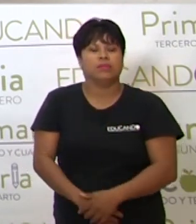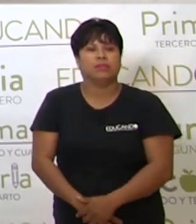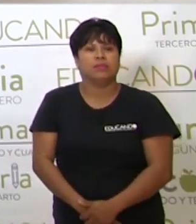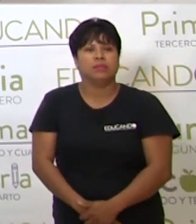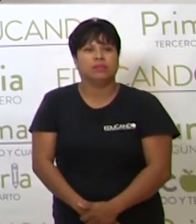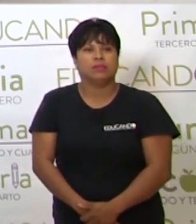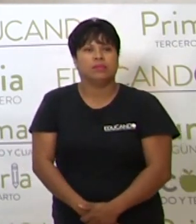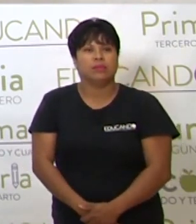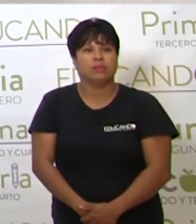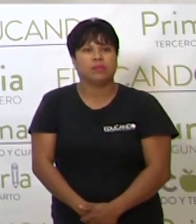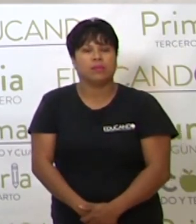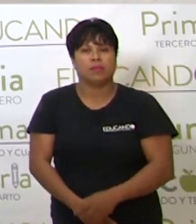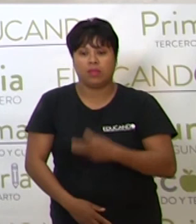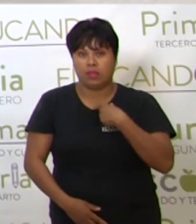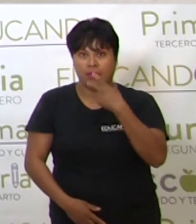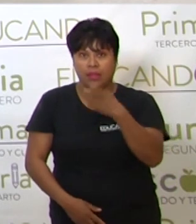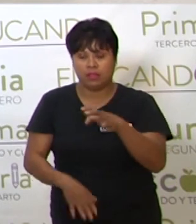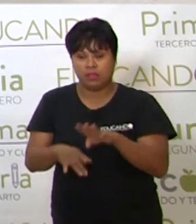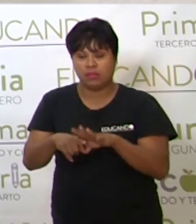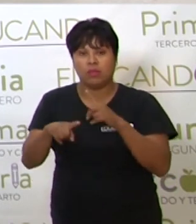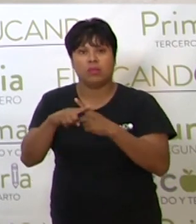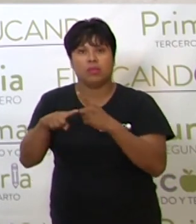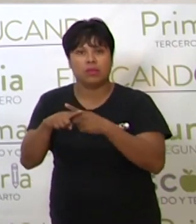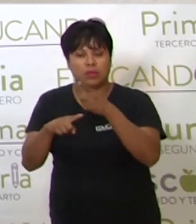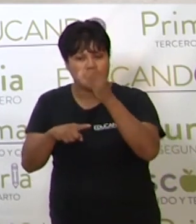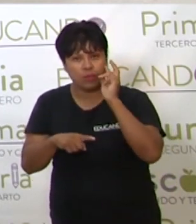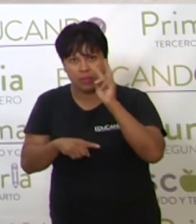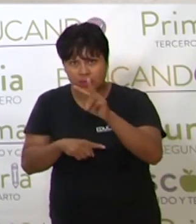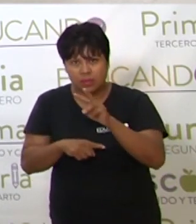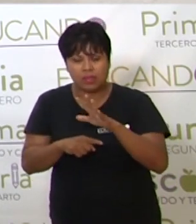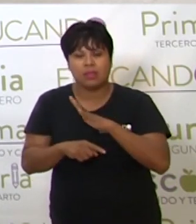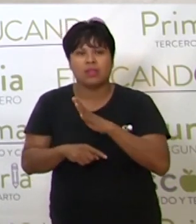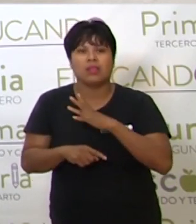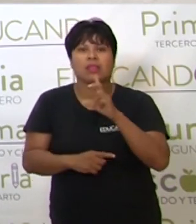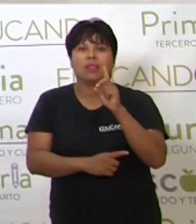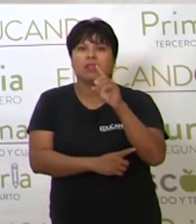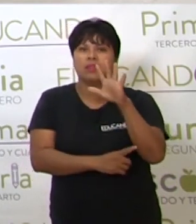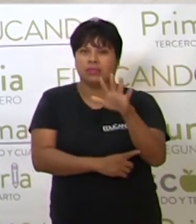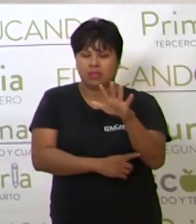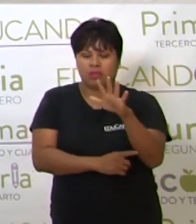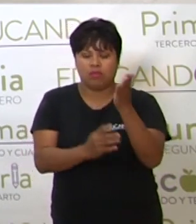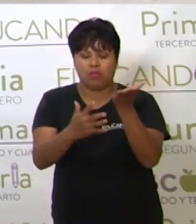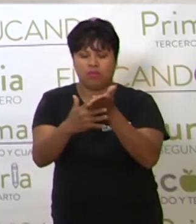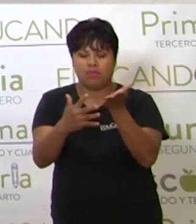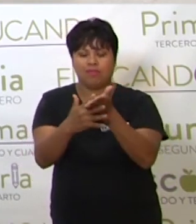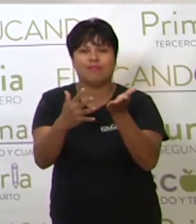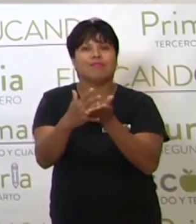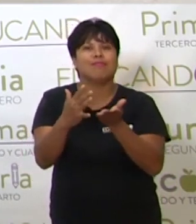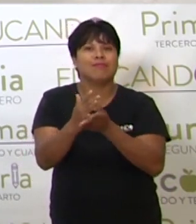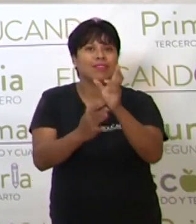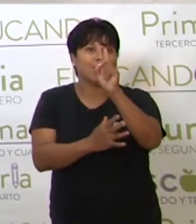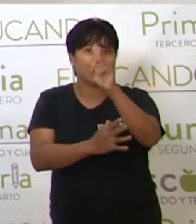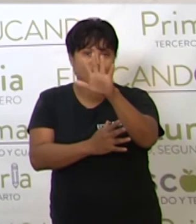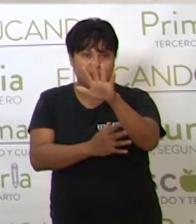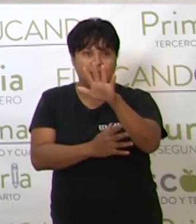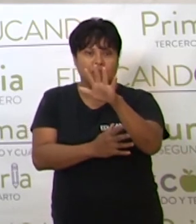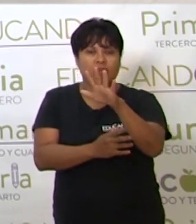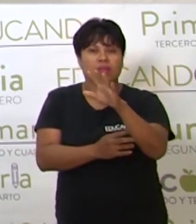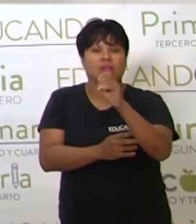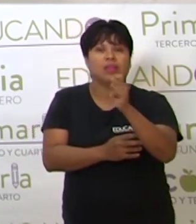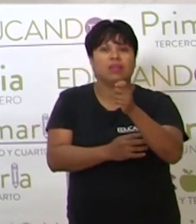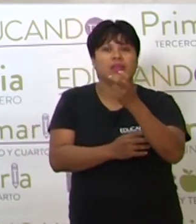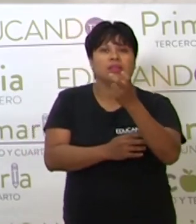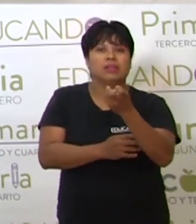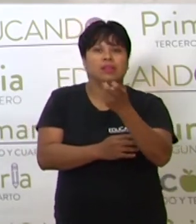aquí estoy multiplicando y si te das cuenta aquí me dieron 35 partes está dividido en 35 partes que son